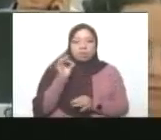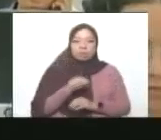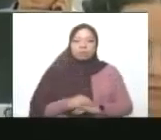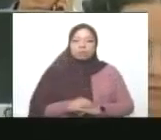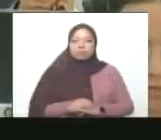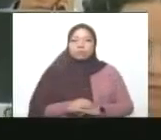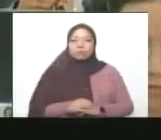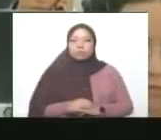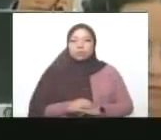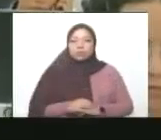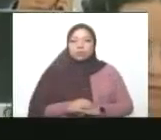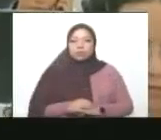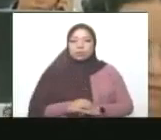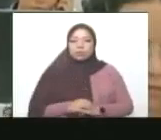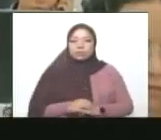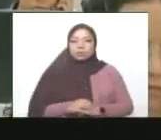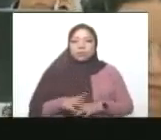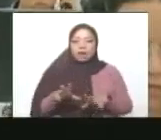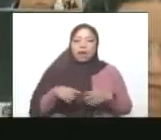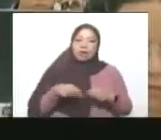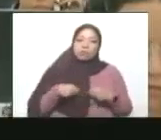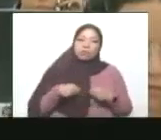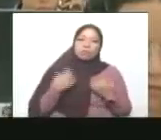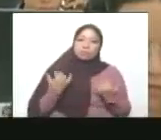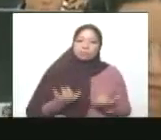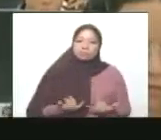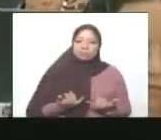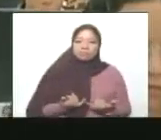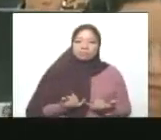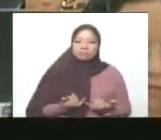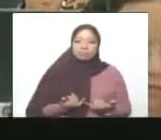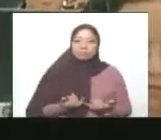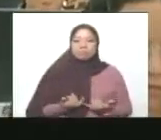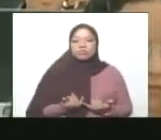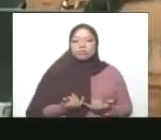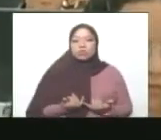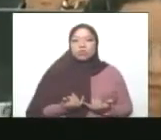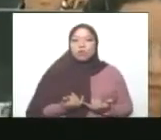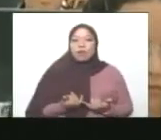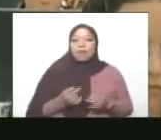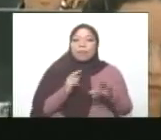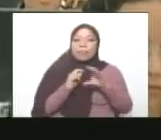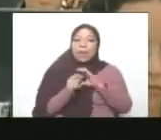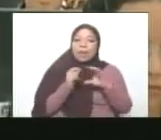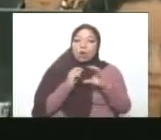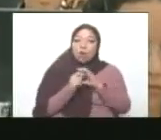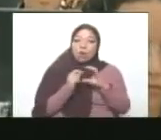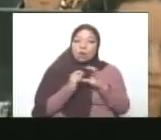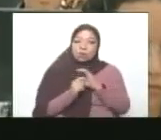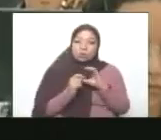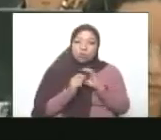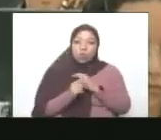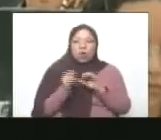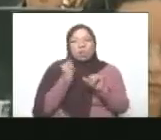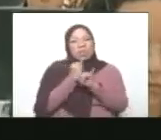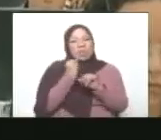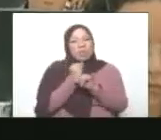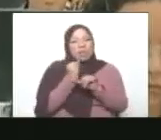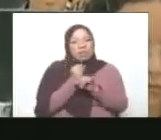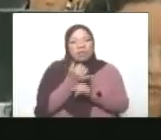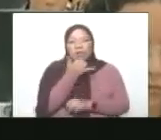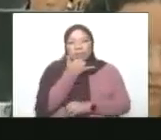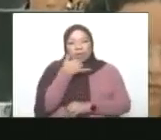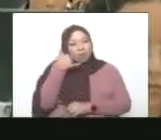y tiene el estatus de asignado en este momento y tiene que ver con el área de telecomunicaciones, presidente, y la falla en el servicio